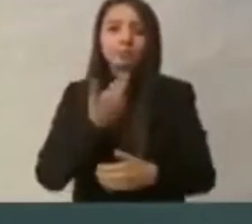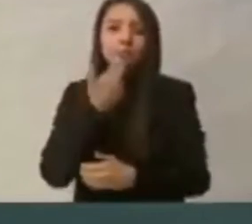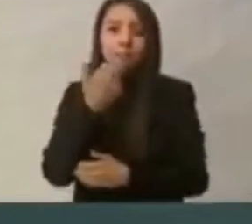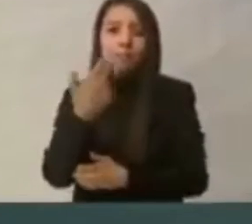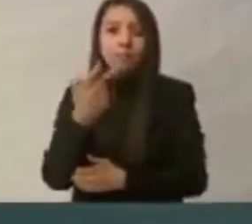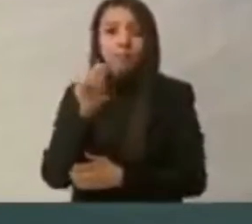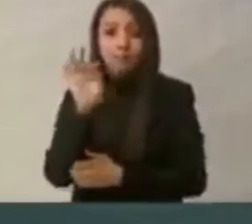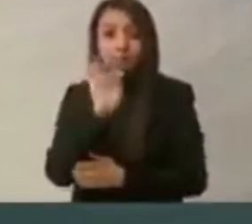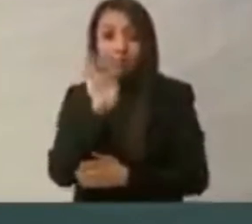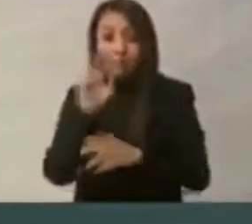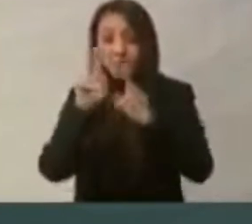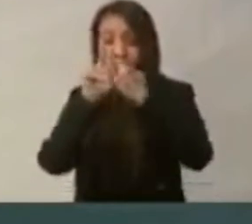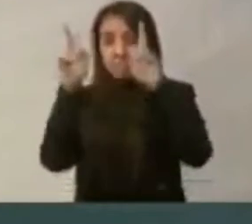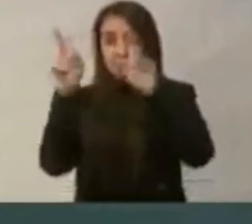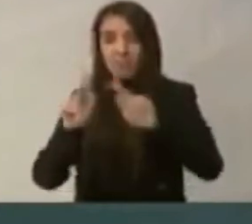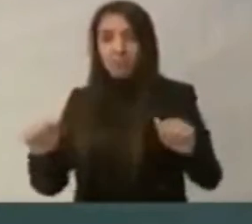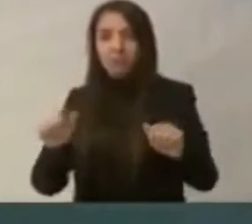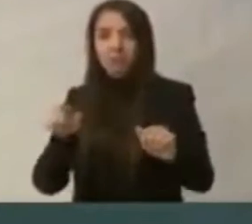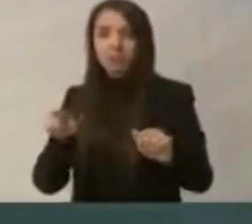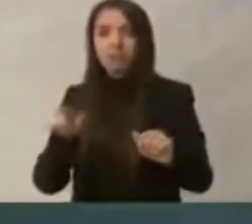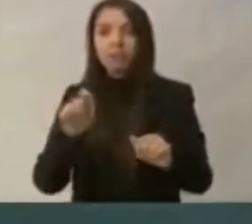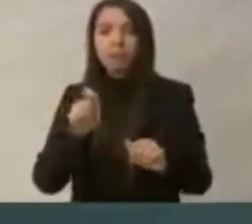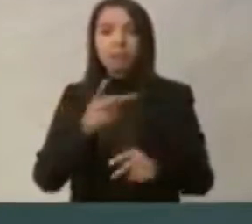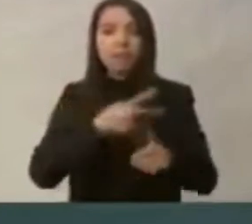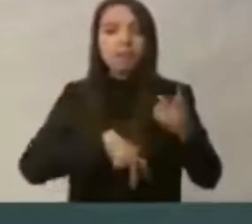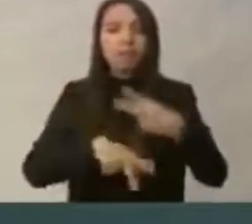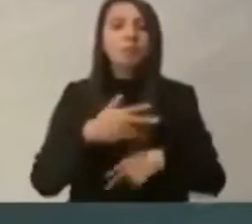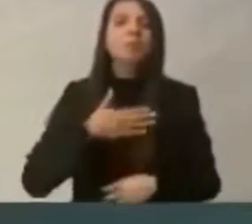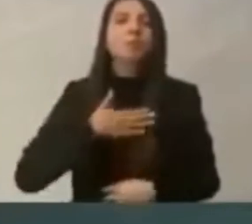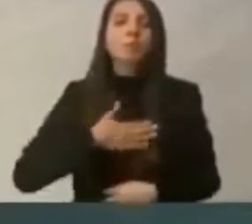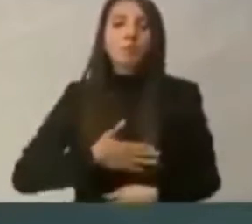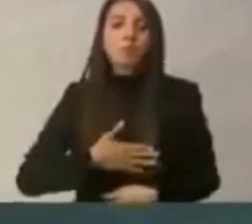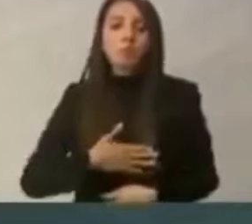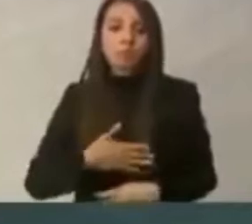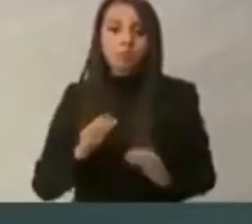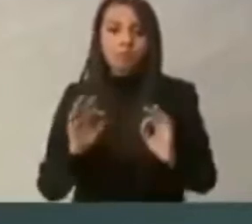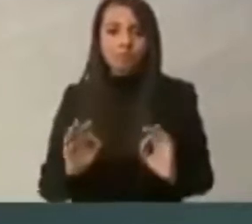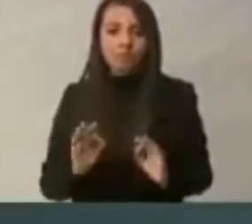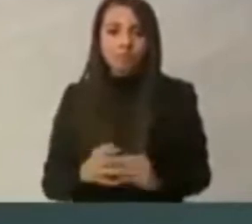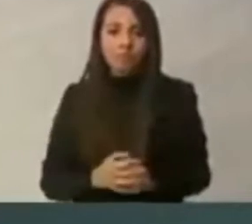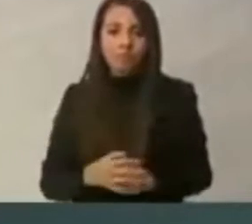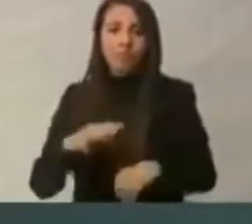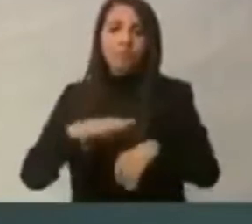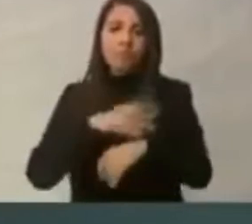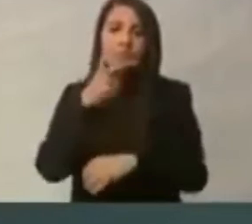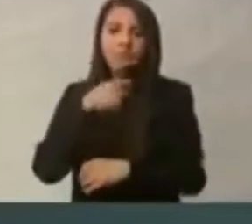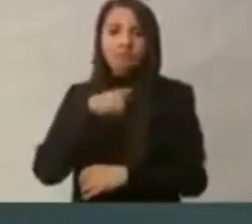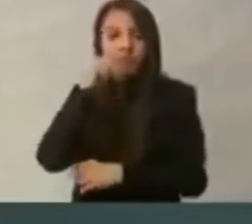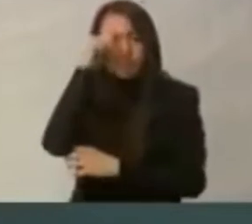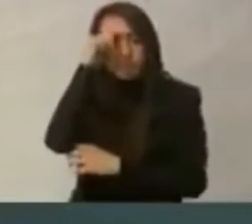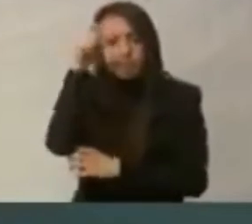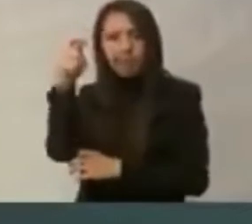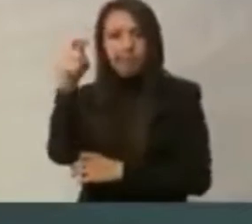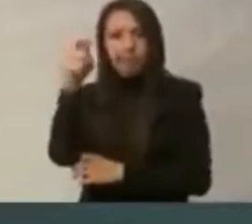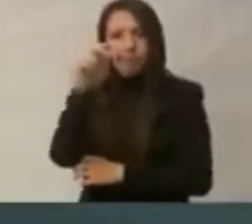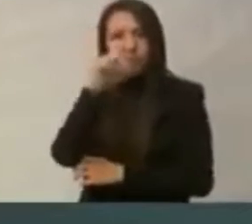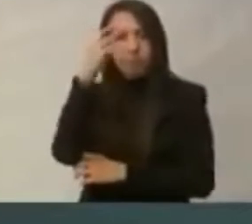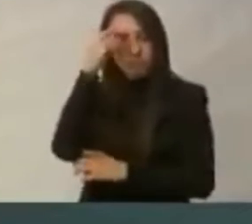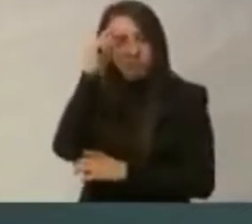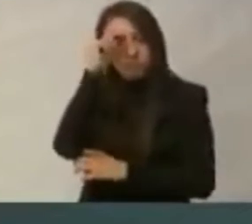justicia. Entonces, por eso nuestro reconocimiento a nuestros paisanos